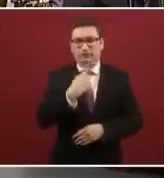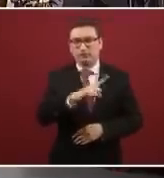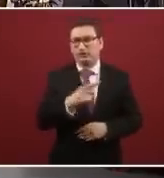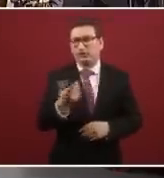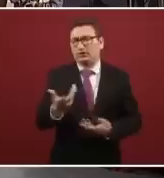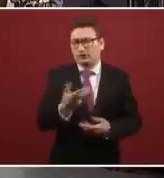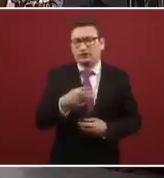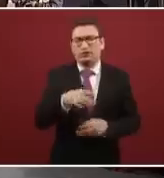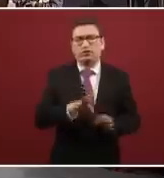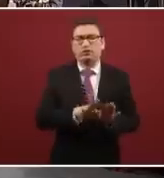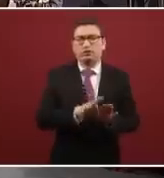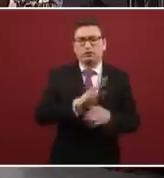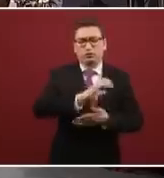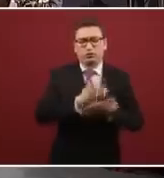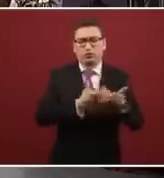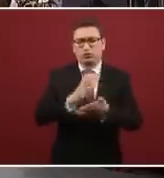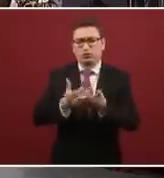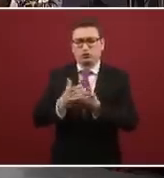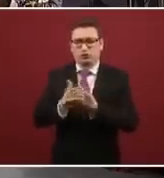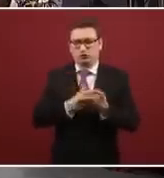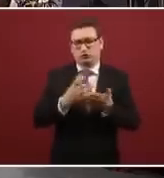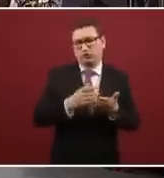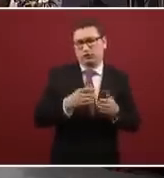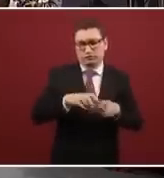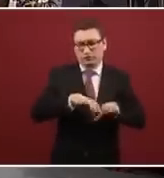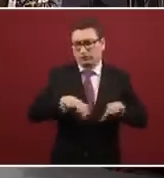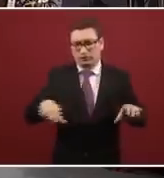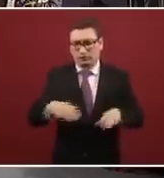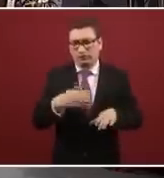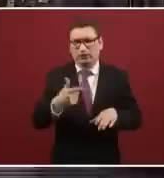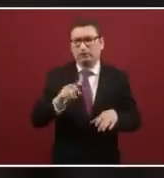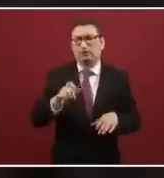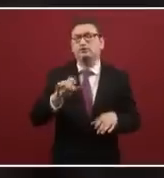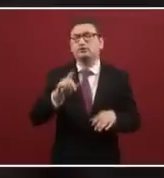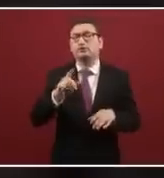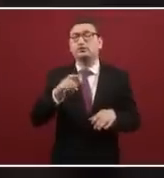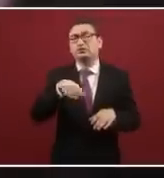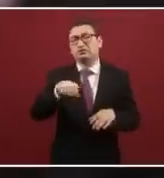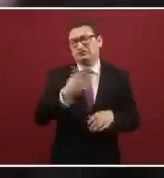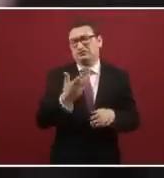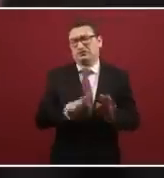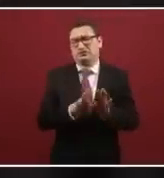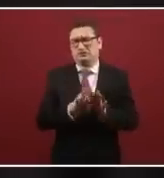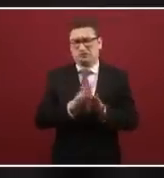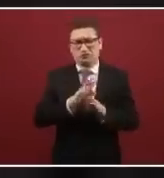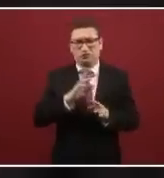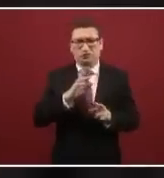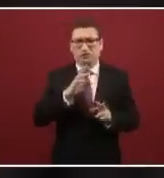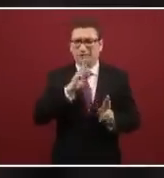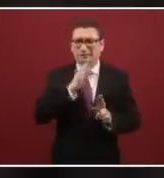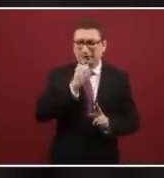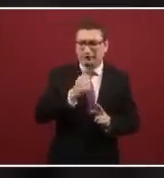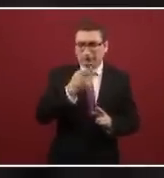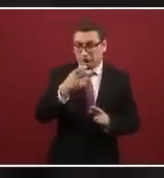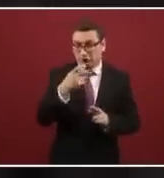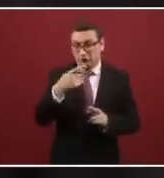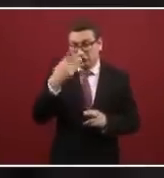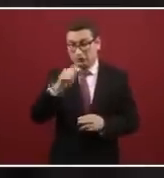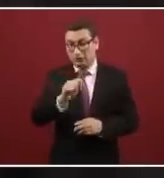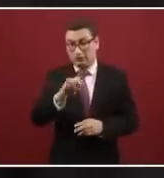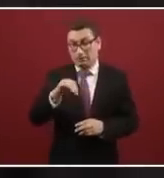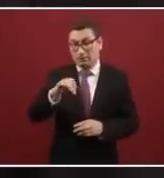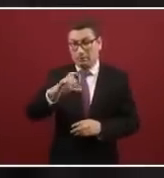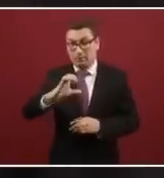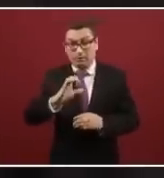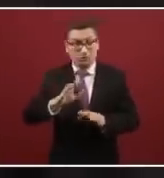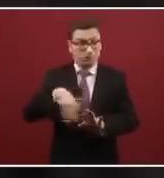estaría respetando los contratos de gasoductos. ¿Cree que esto va a afectar la firma del Tratado de Comercio con Canadá?